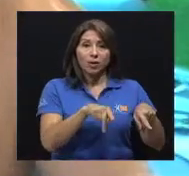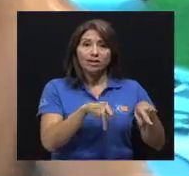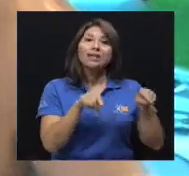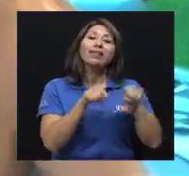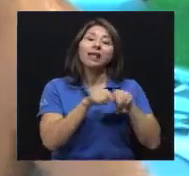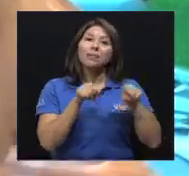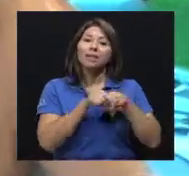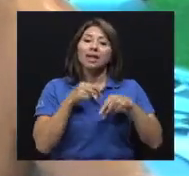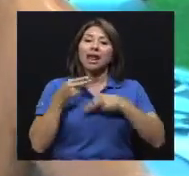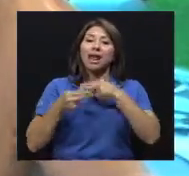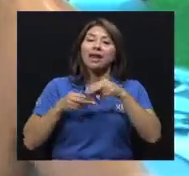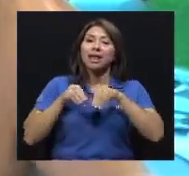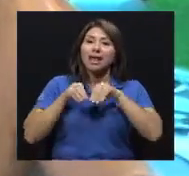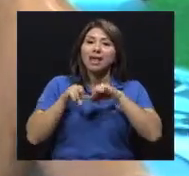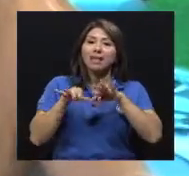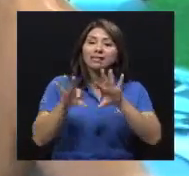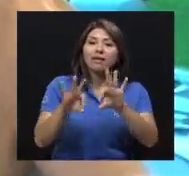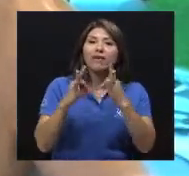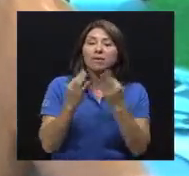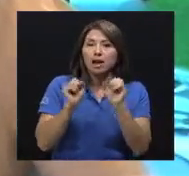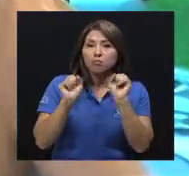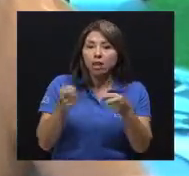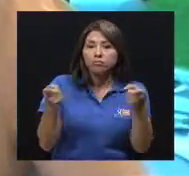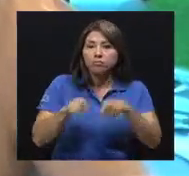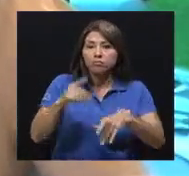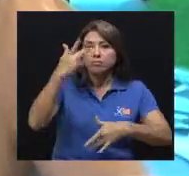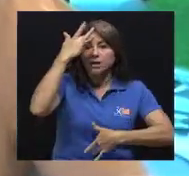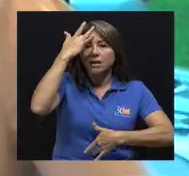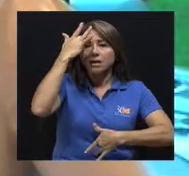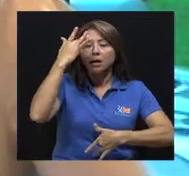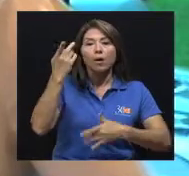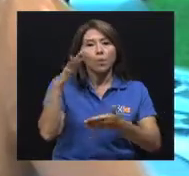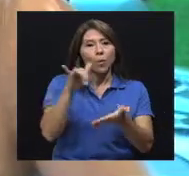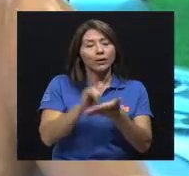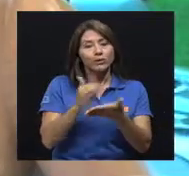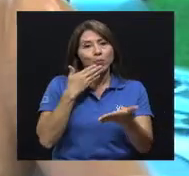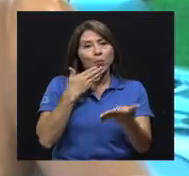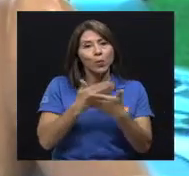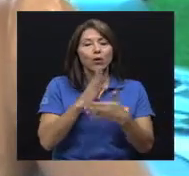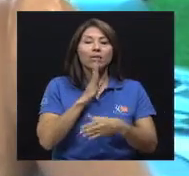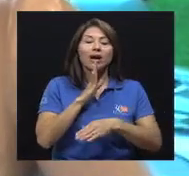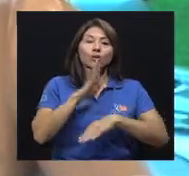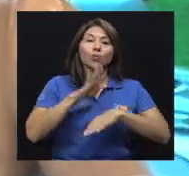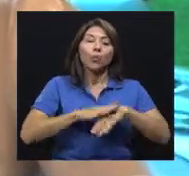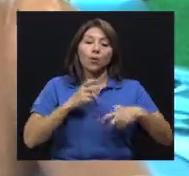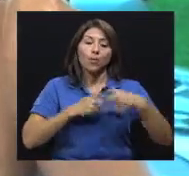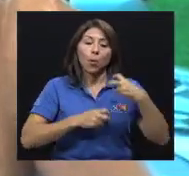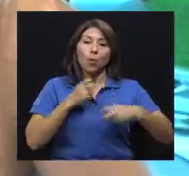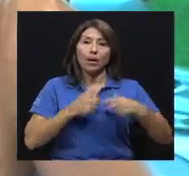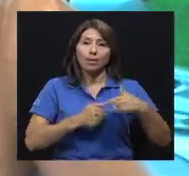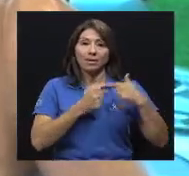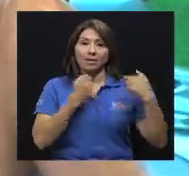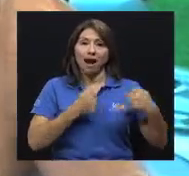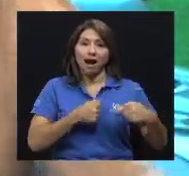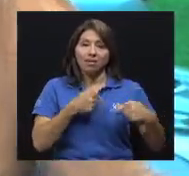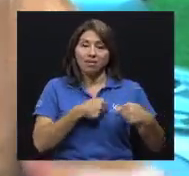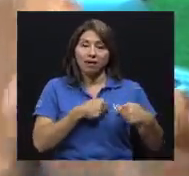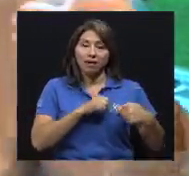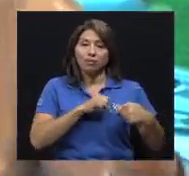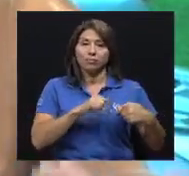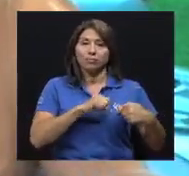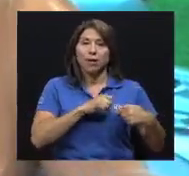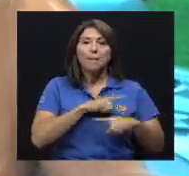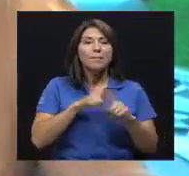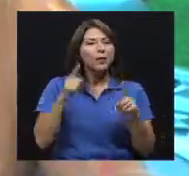la herencia familiar podrían estar expuestas a esta situación. Y por eso es conveniente hablar de los problemas cardíacos, pero principalmente pensando en